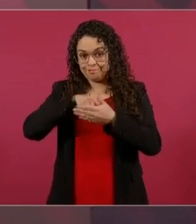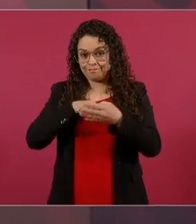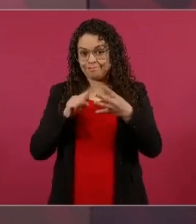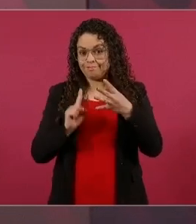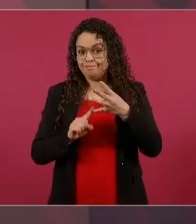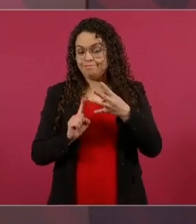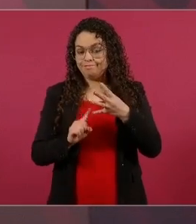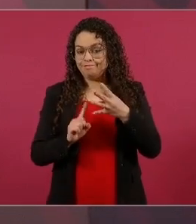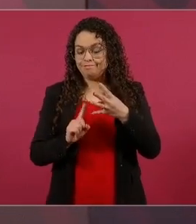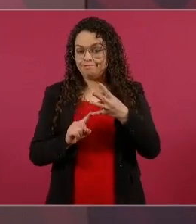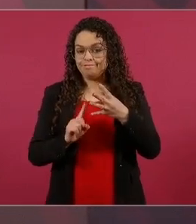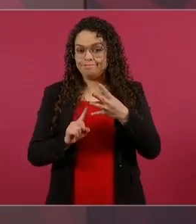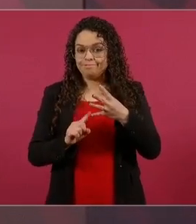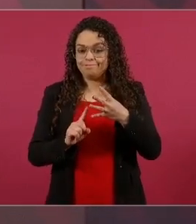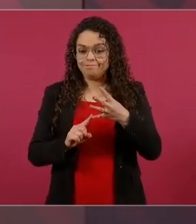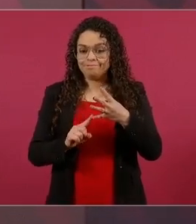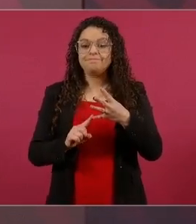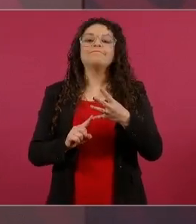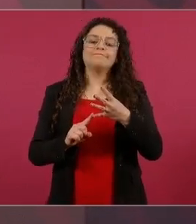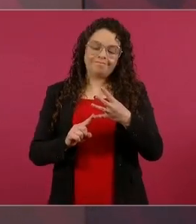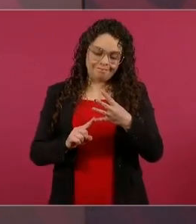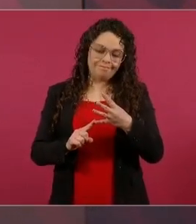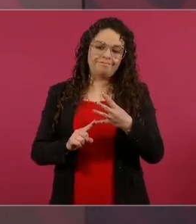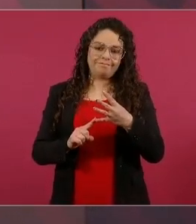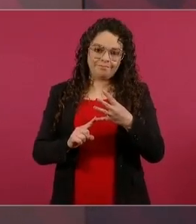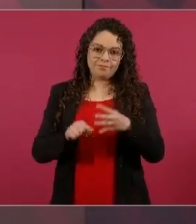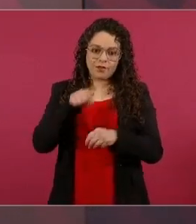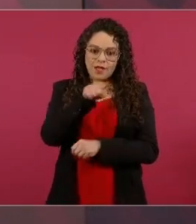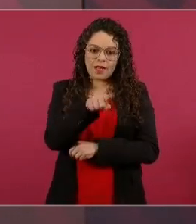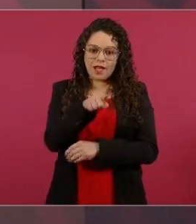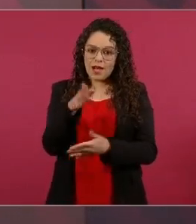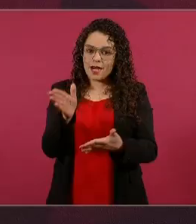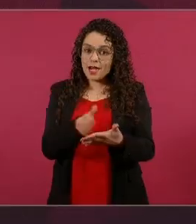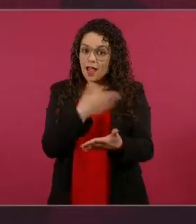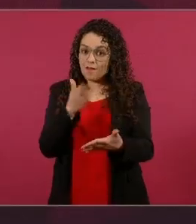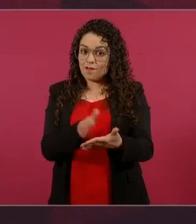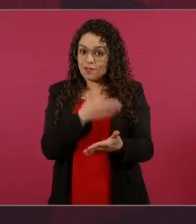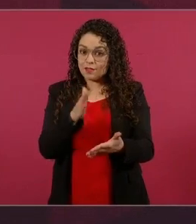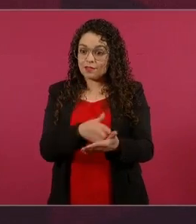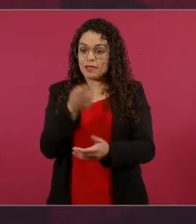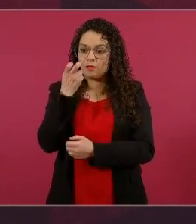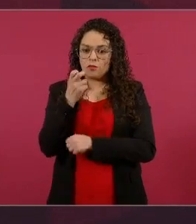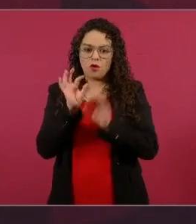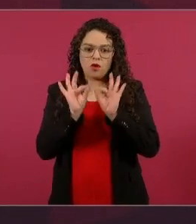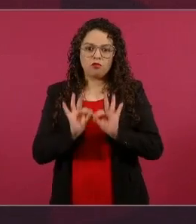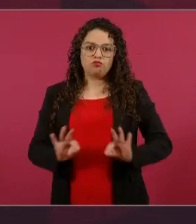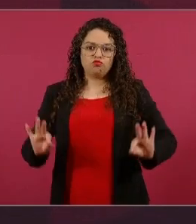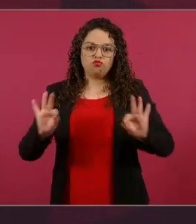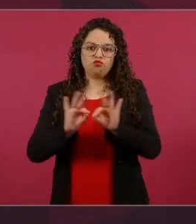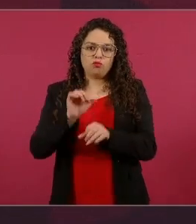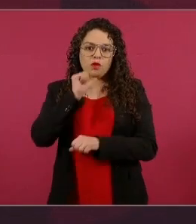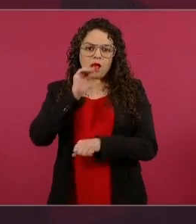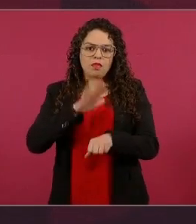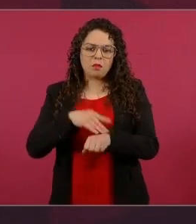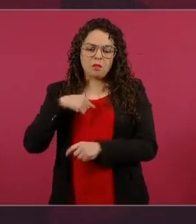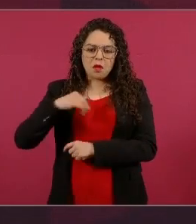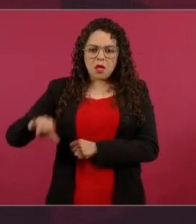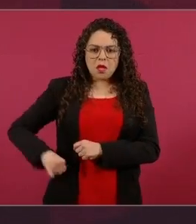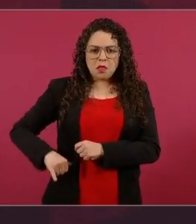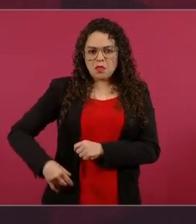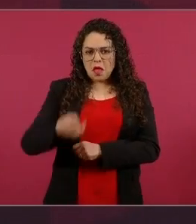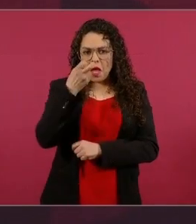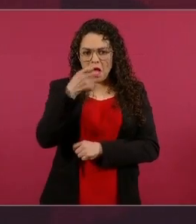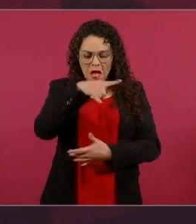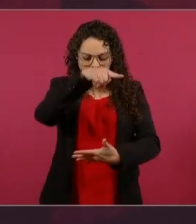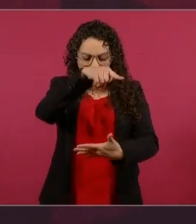México por eso esa revista es importante Nada más para darle seguimiento a